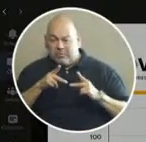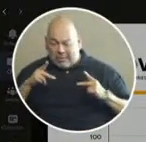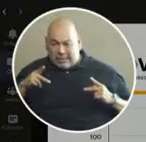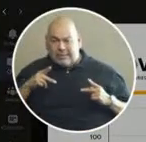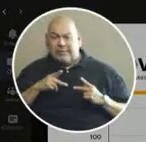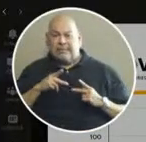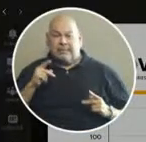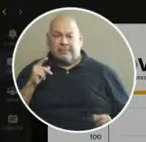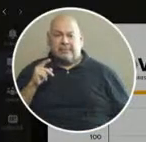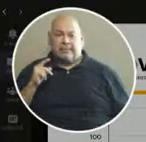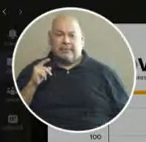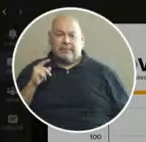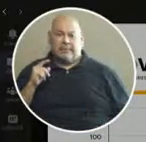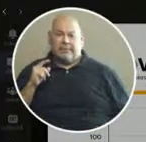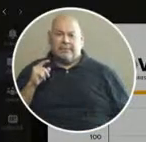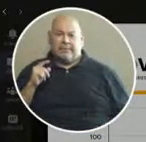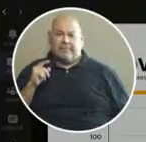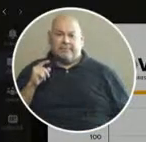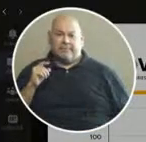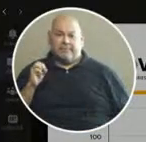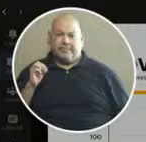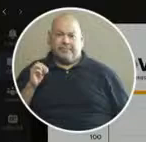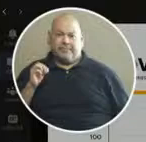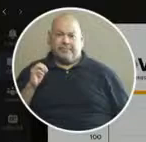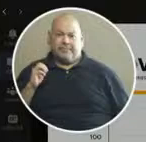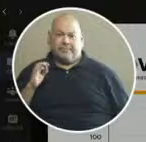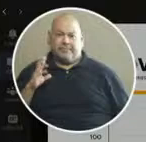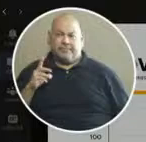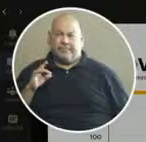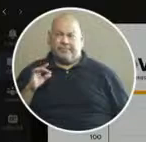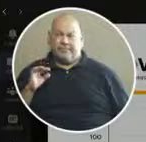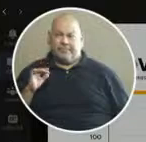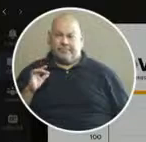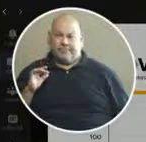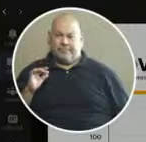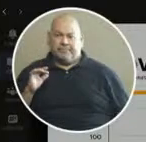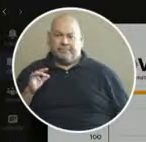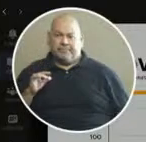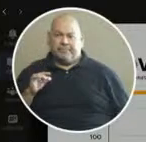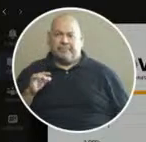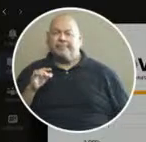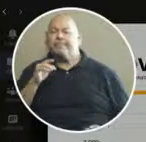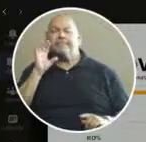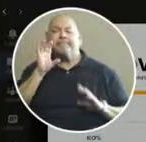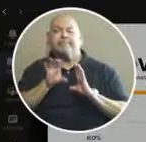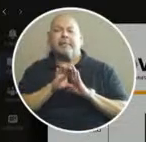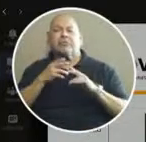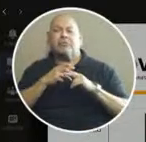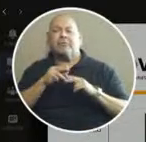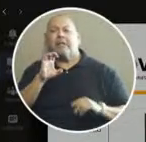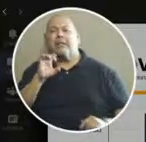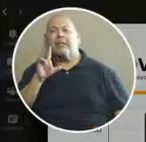brotes. Laura, if you can put the cluster slide.